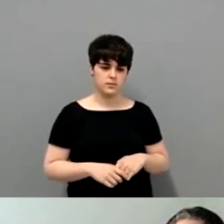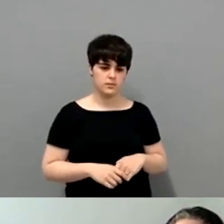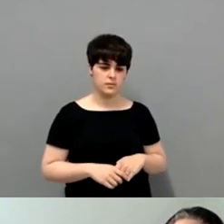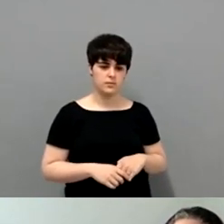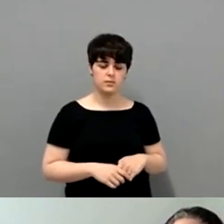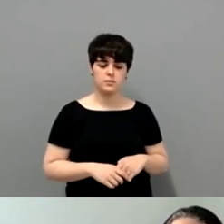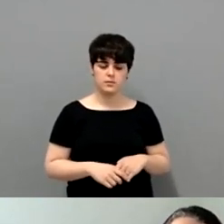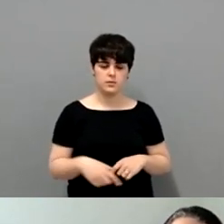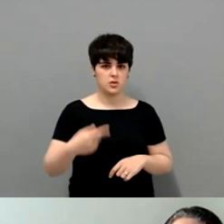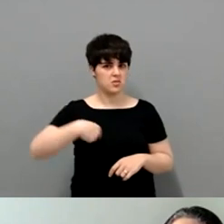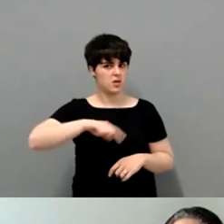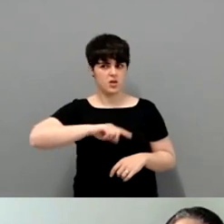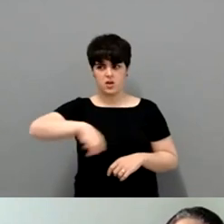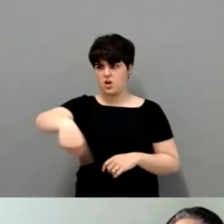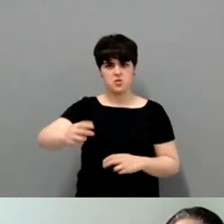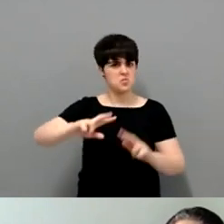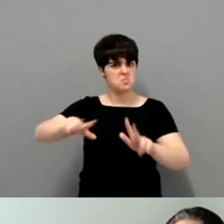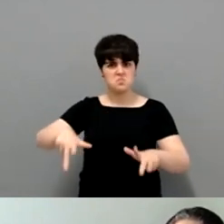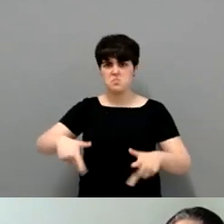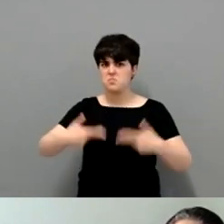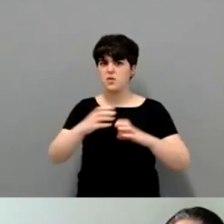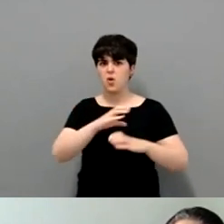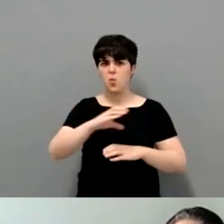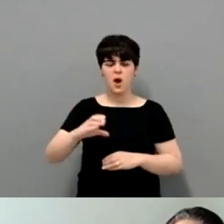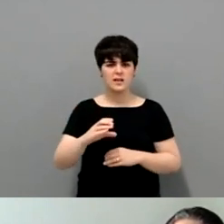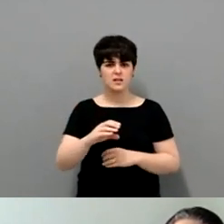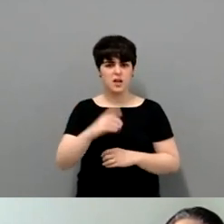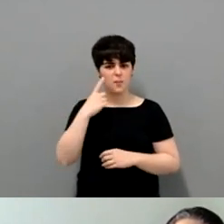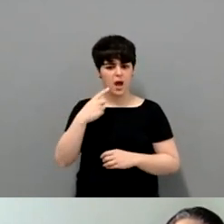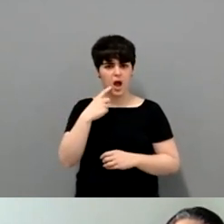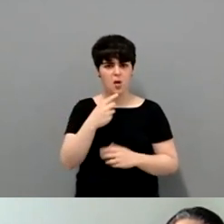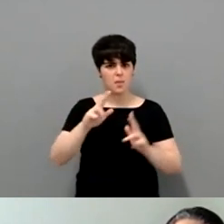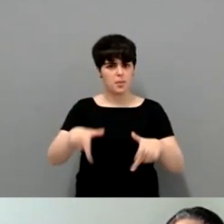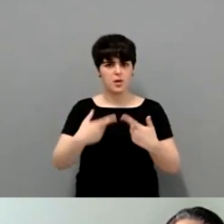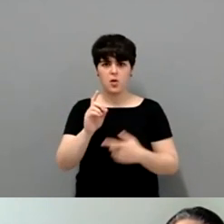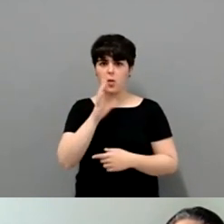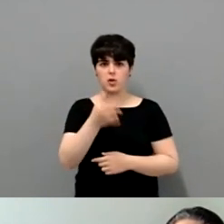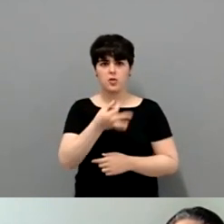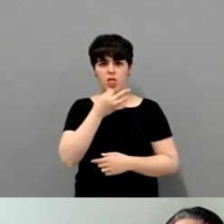No me dejaron abrir la cuenta porque tengo dificultad para pronunciar.